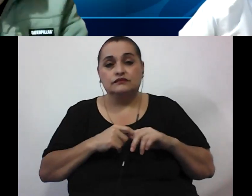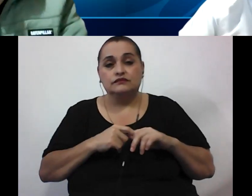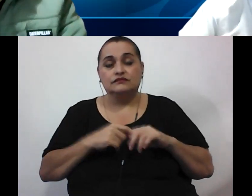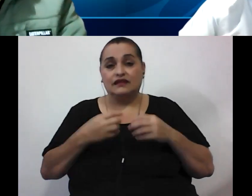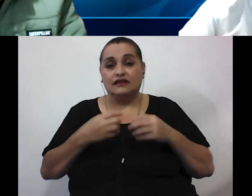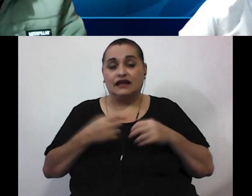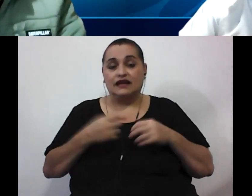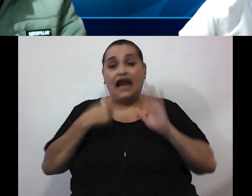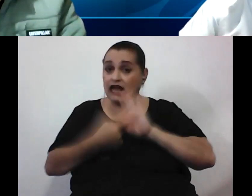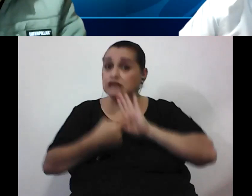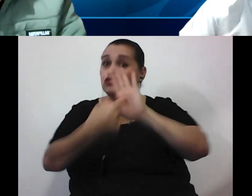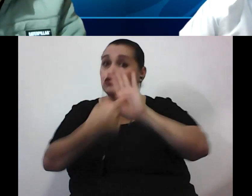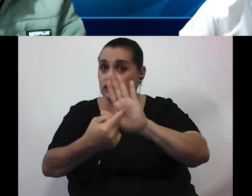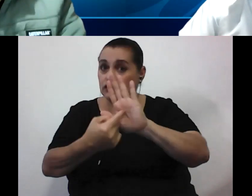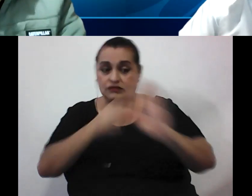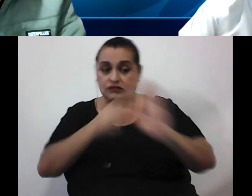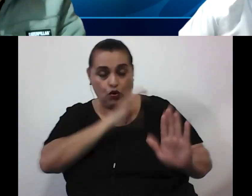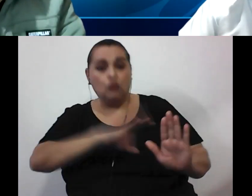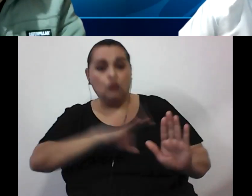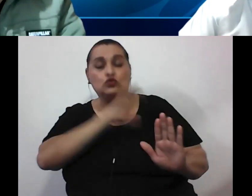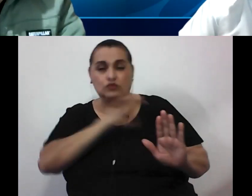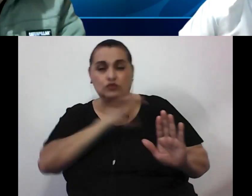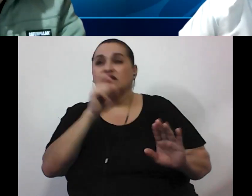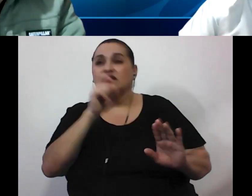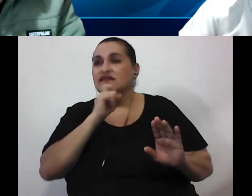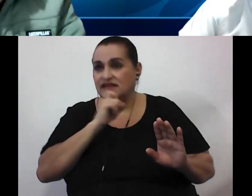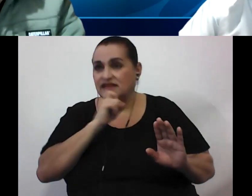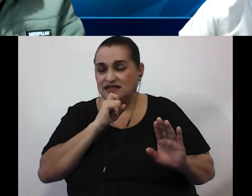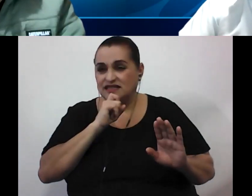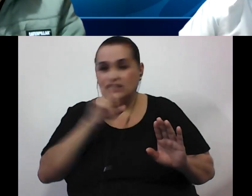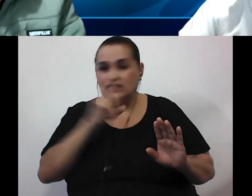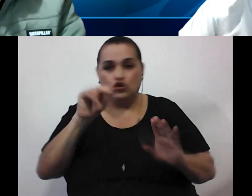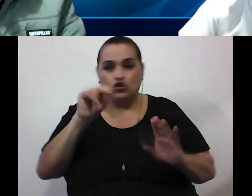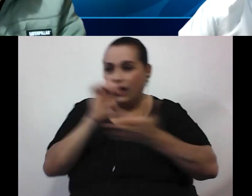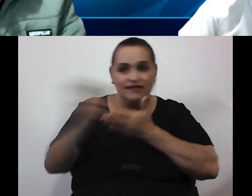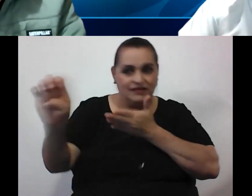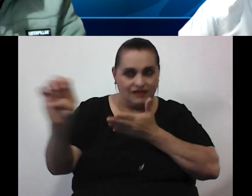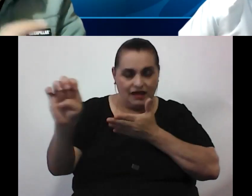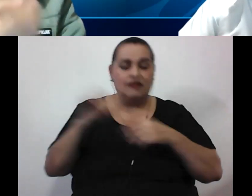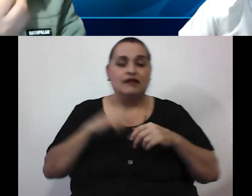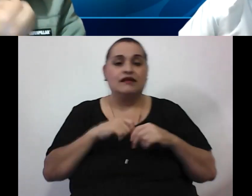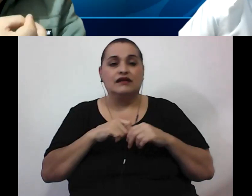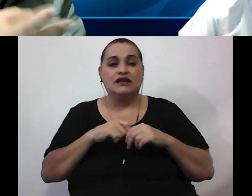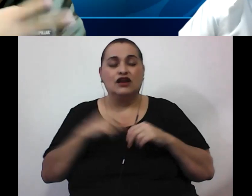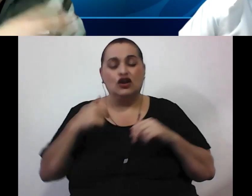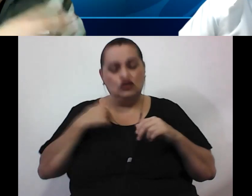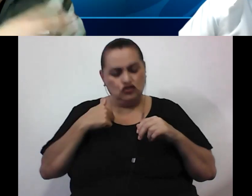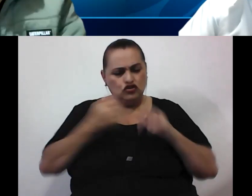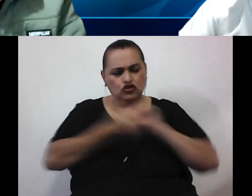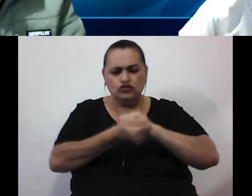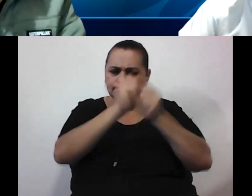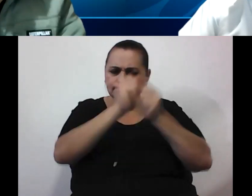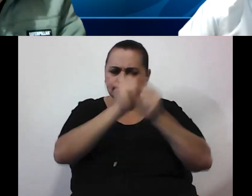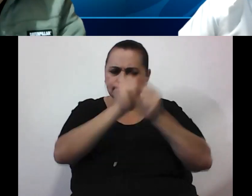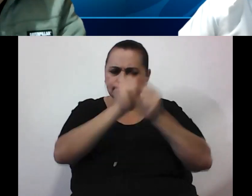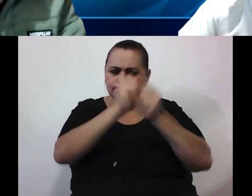exponerse al comportamiento difícil, más bien en vez de evitarlo, convertirnos en un observador de eso que